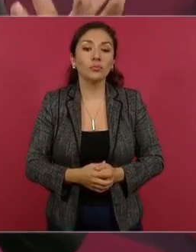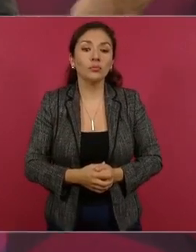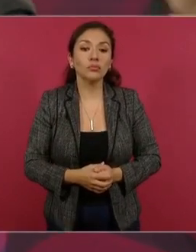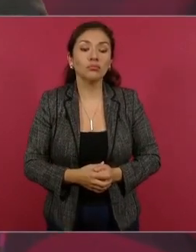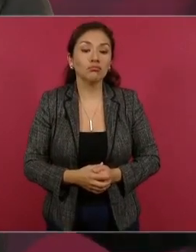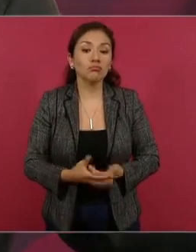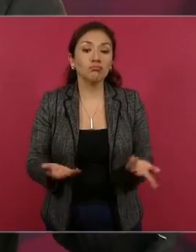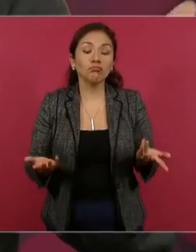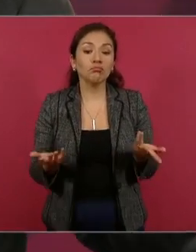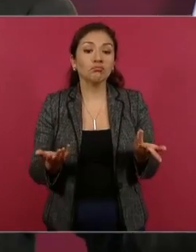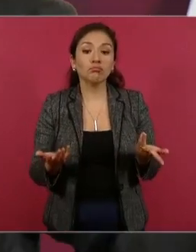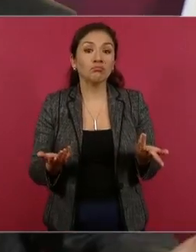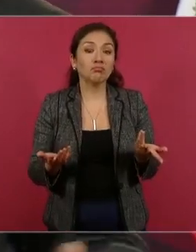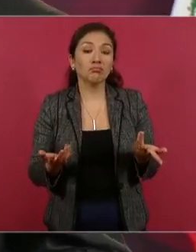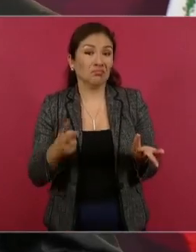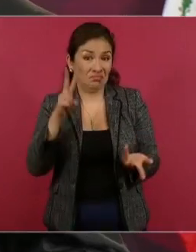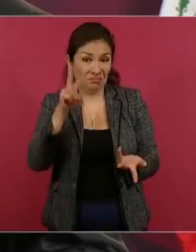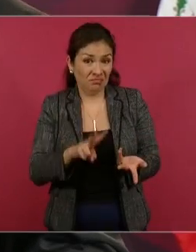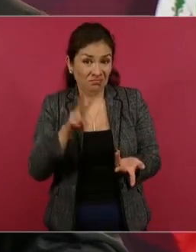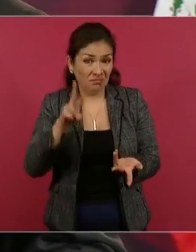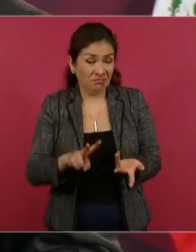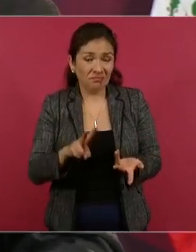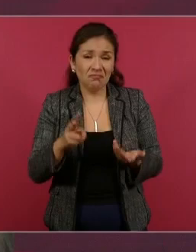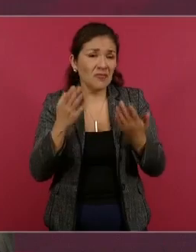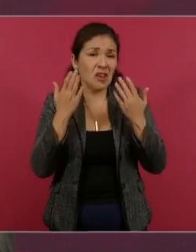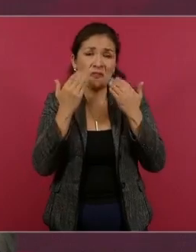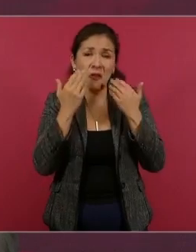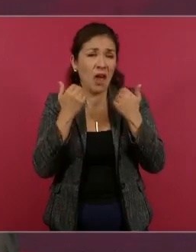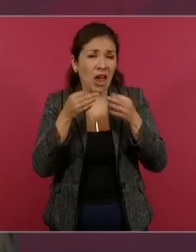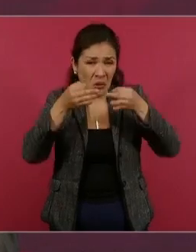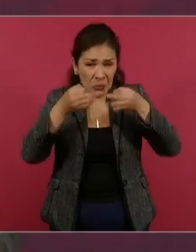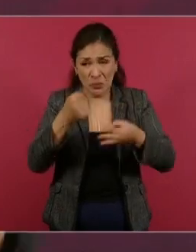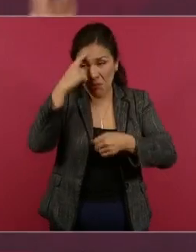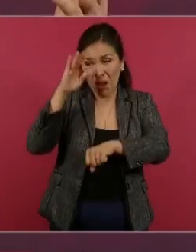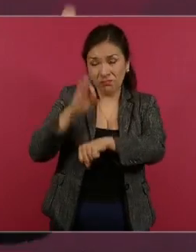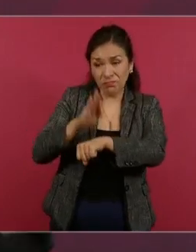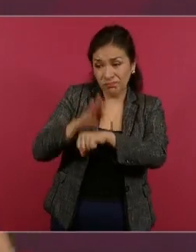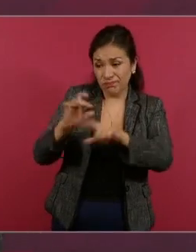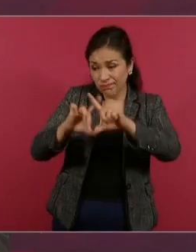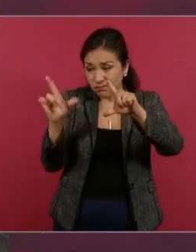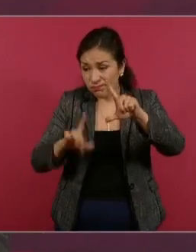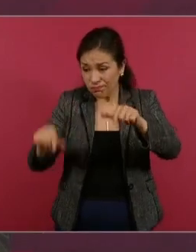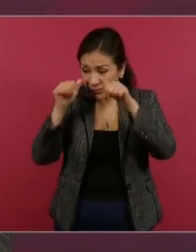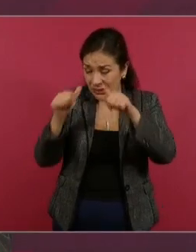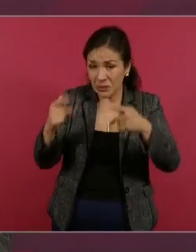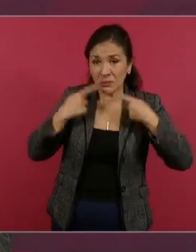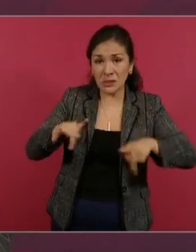No hay nada en favor del pueblo y de la nación que hayan hecho.